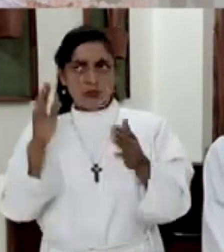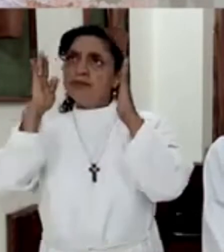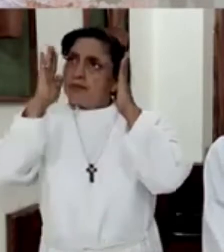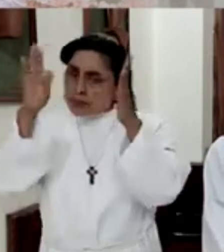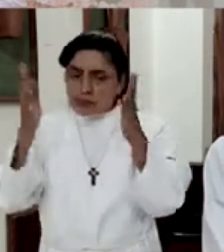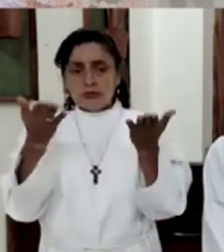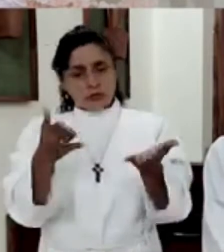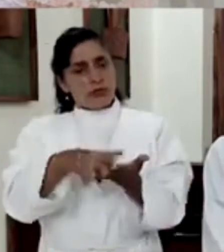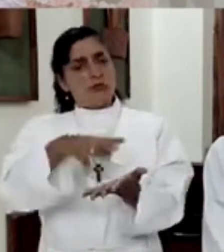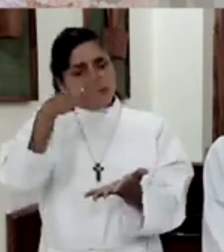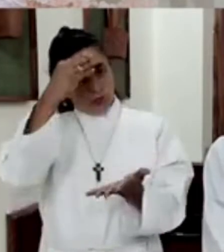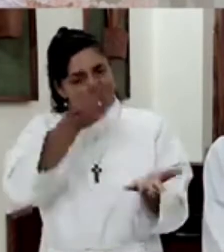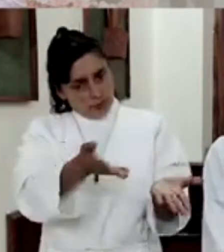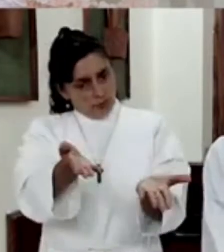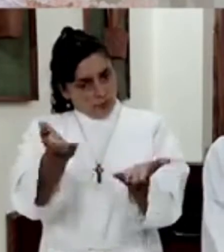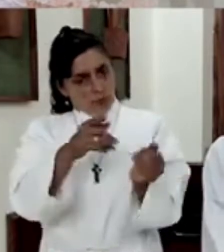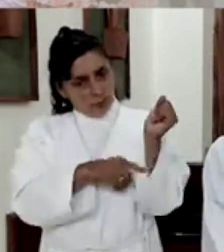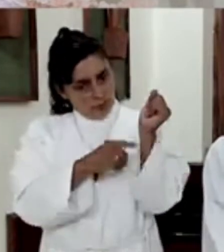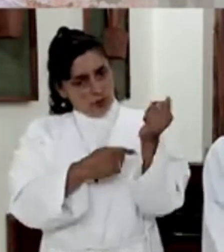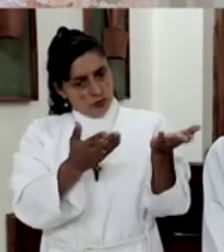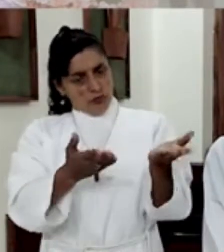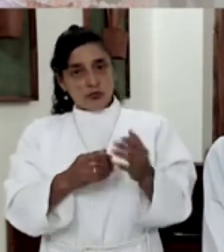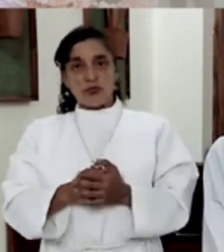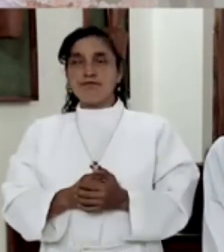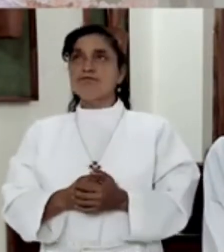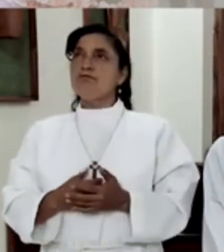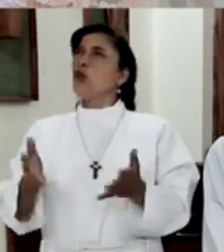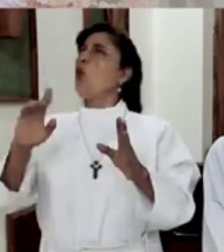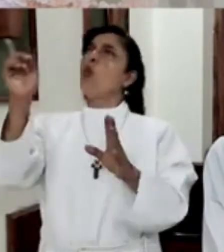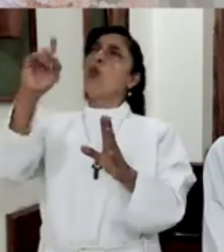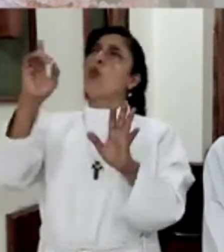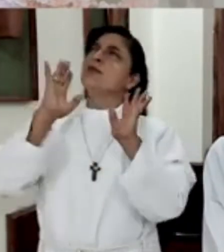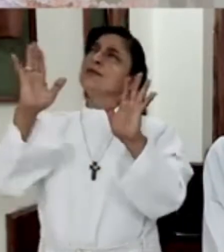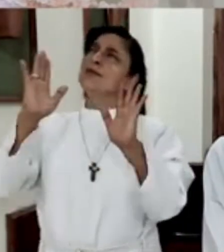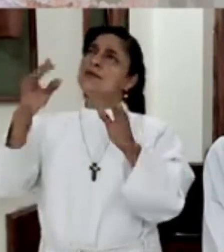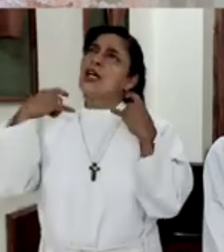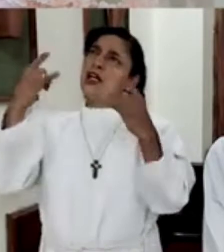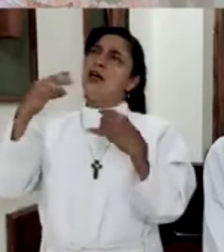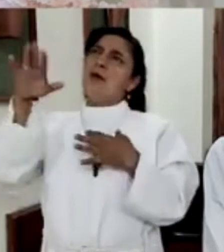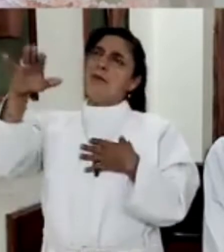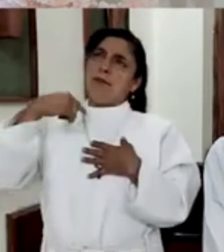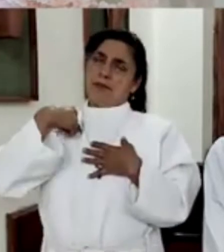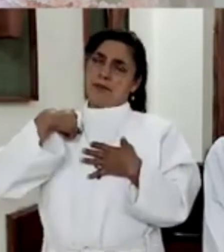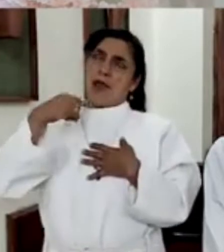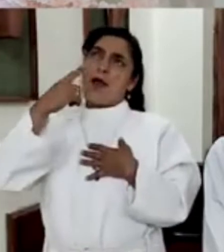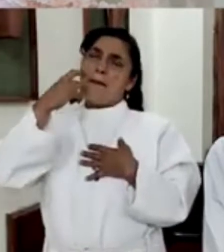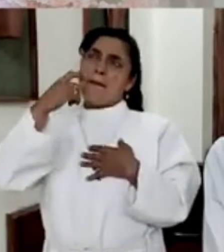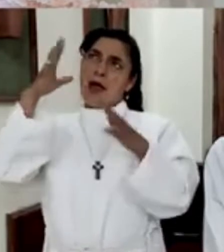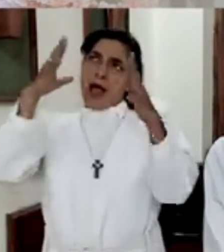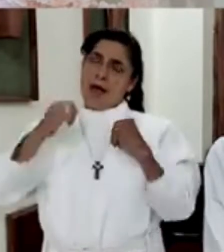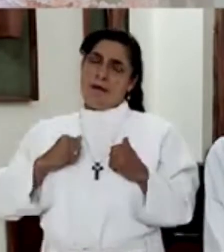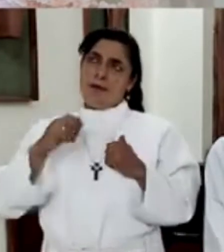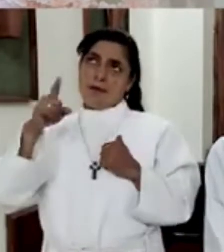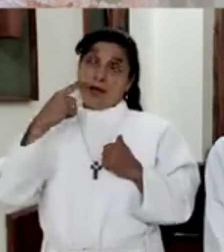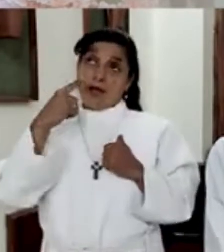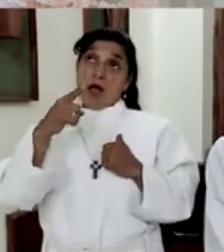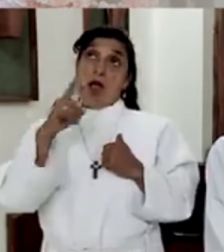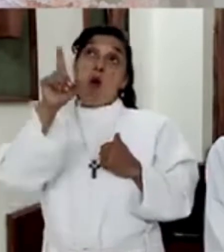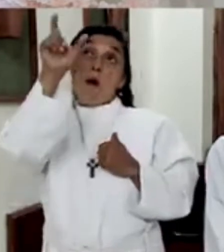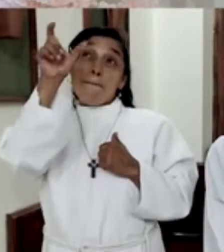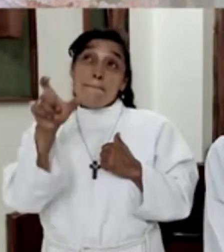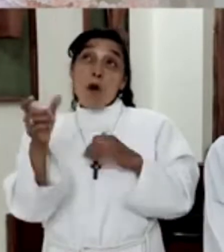escuchen. Pero el rico replicó: No, padre Abraham, si un muerto